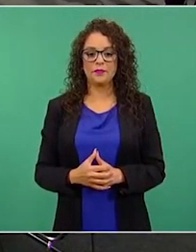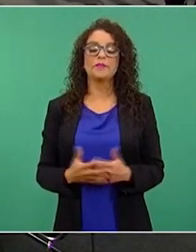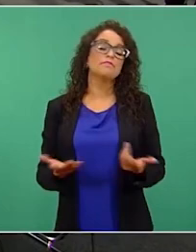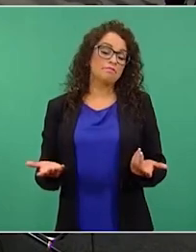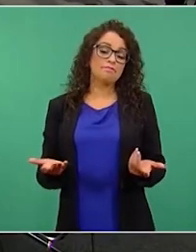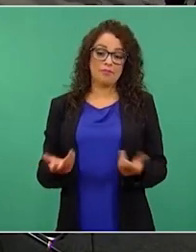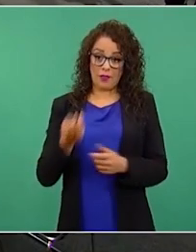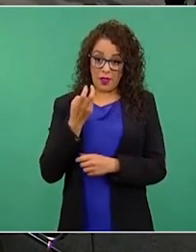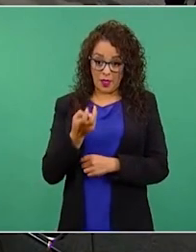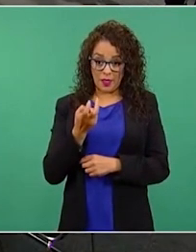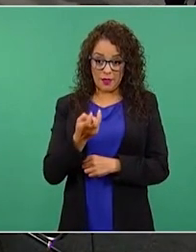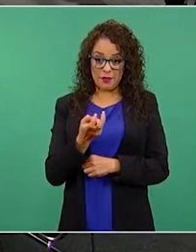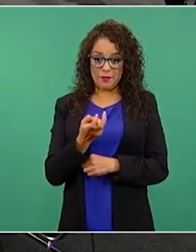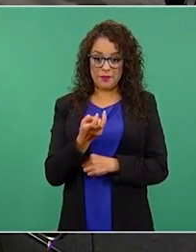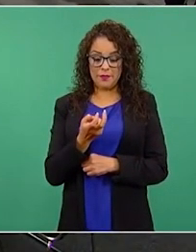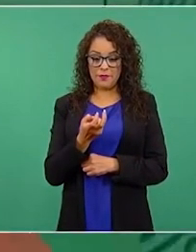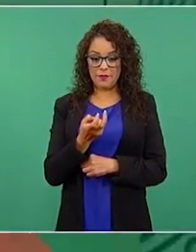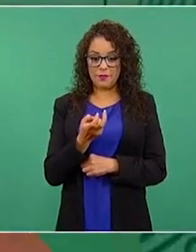todos estos